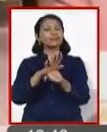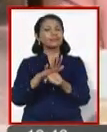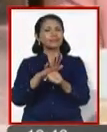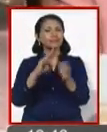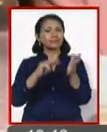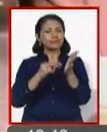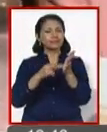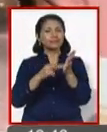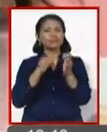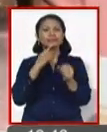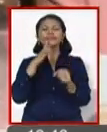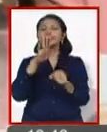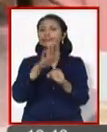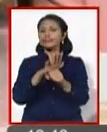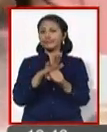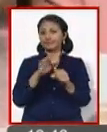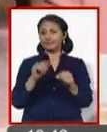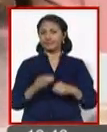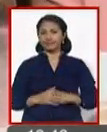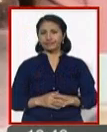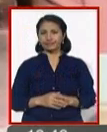significa pactar,